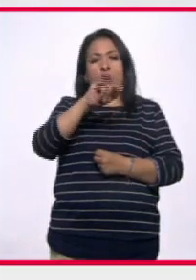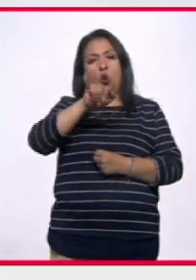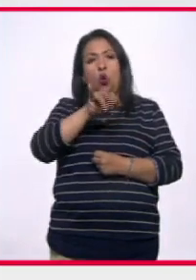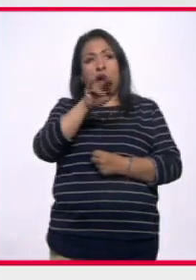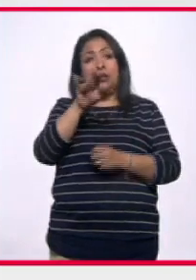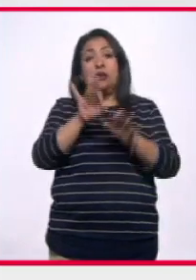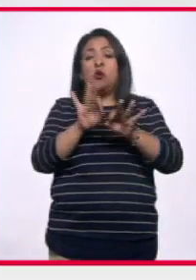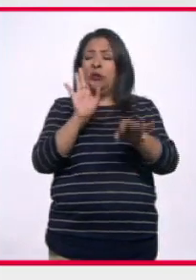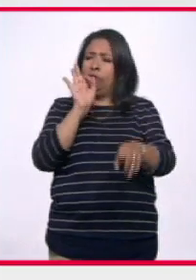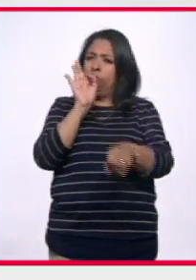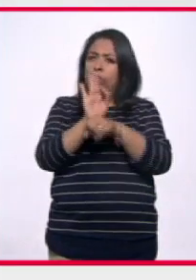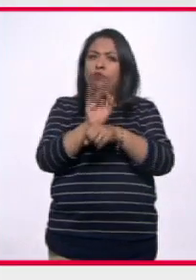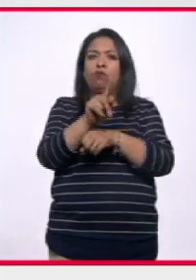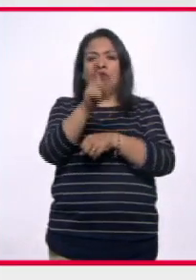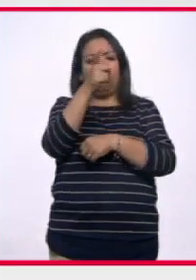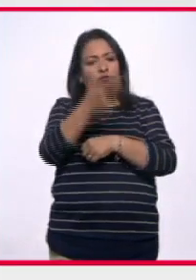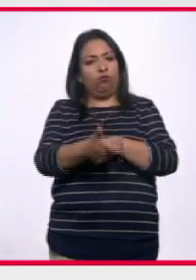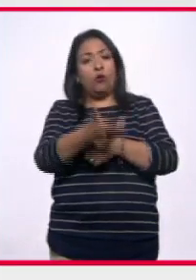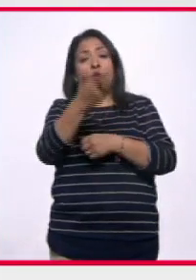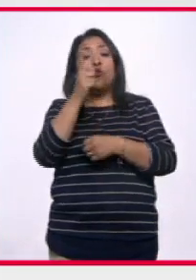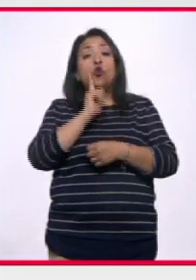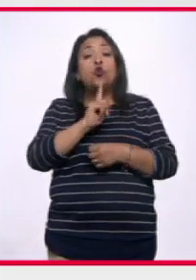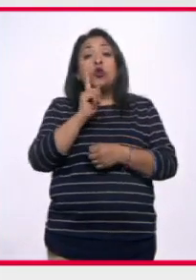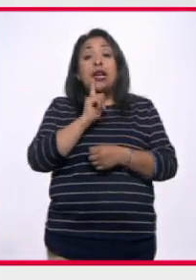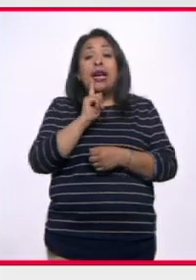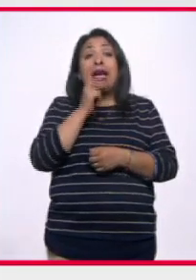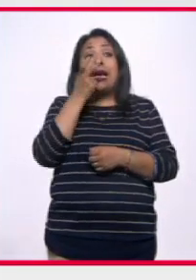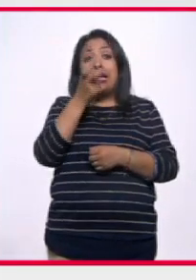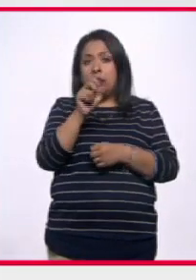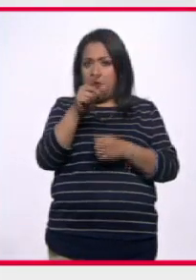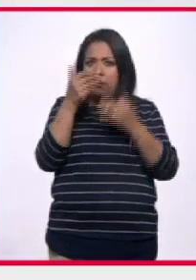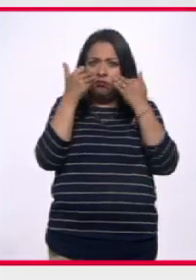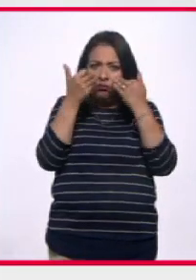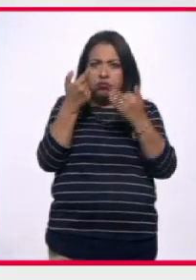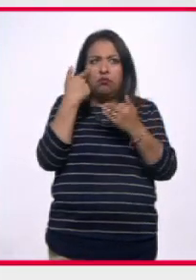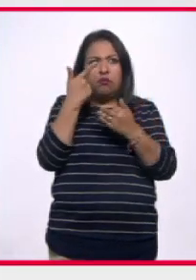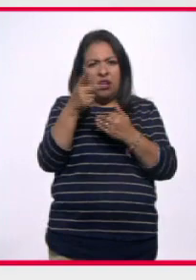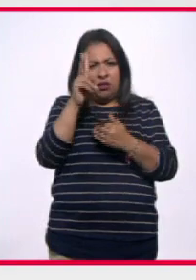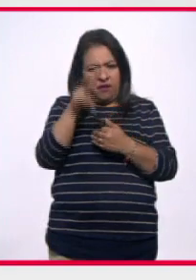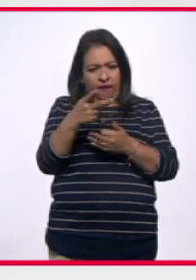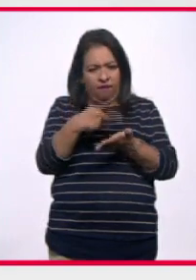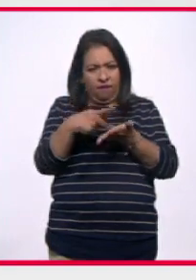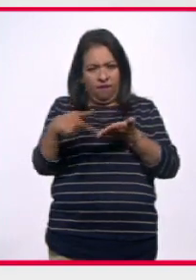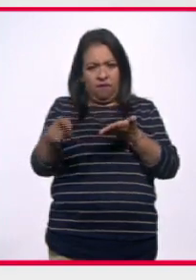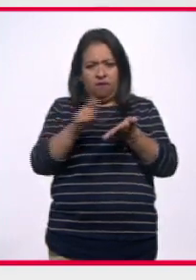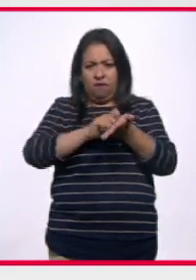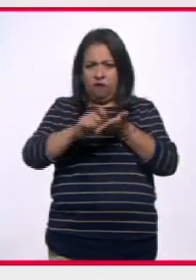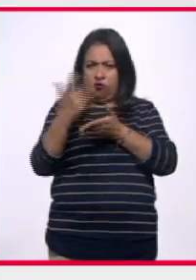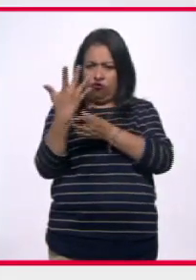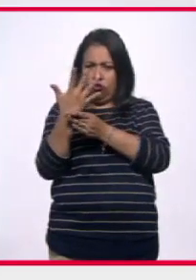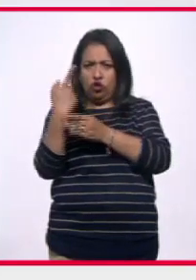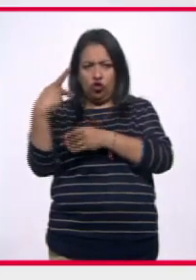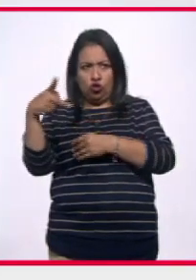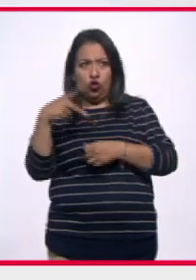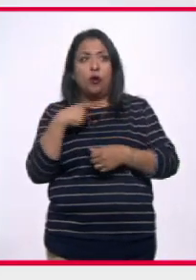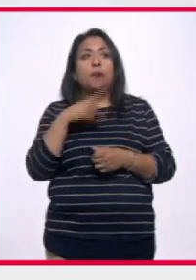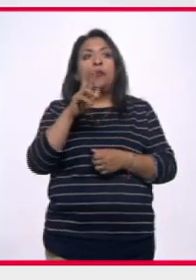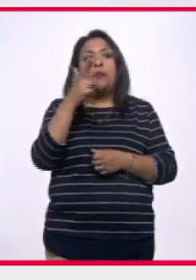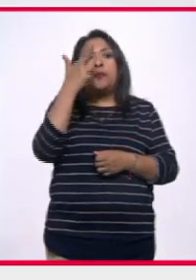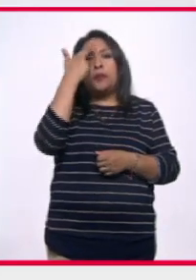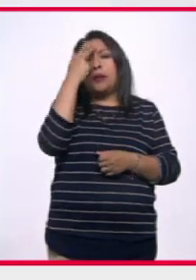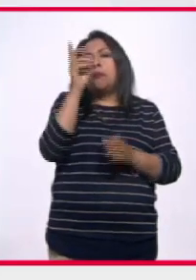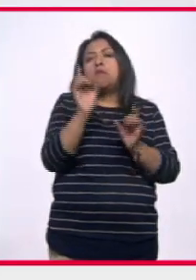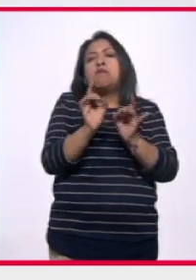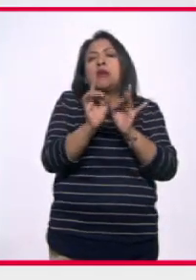destacar la reivindicación de esta figura también hay testimonio de su puño y letra recordemos que en algún momento